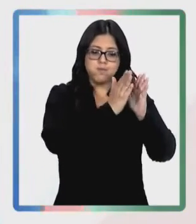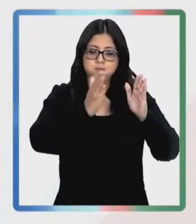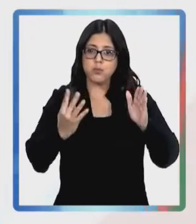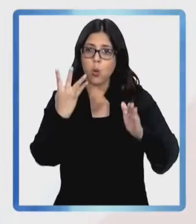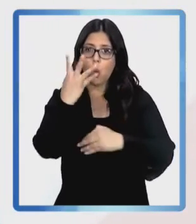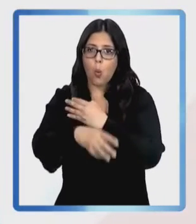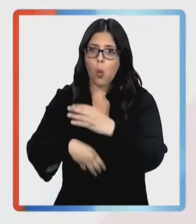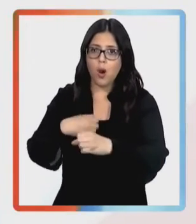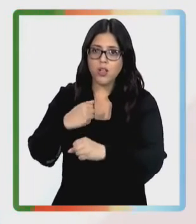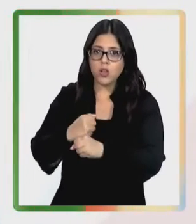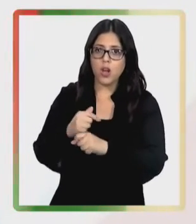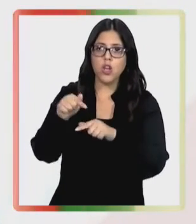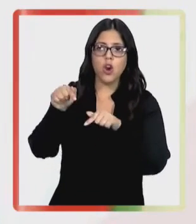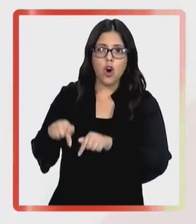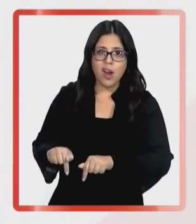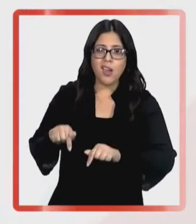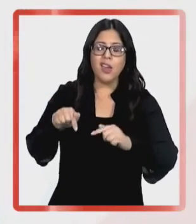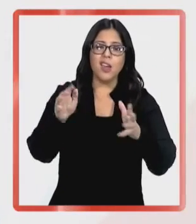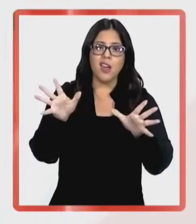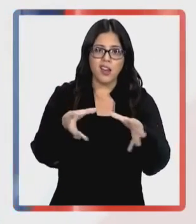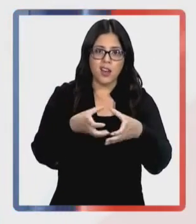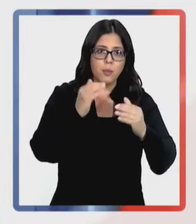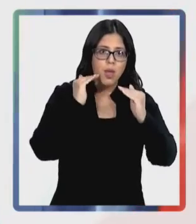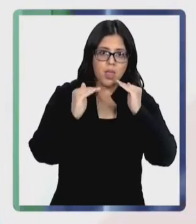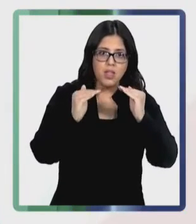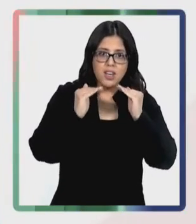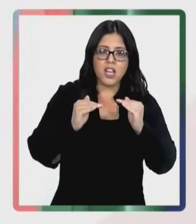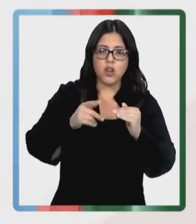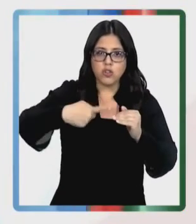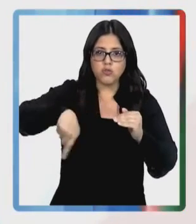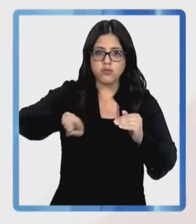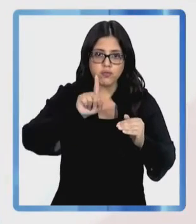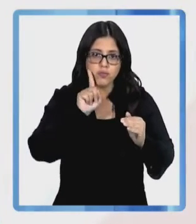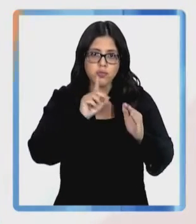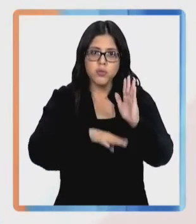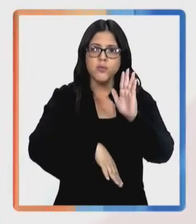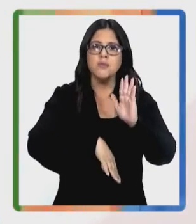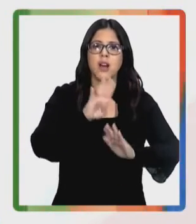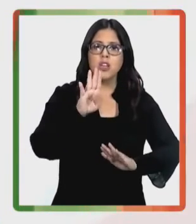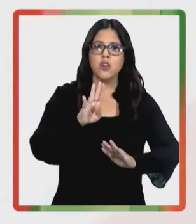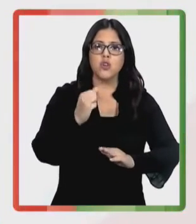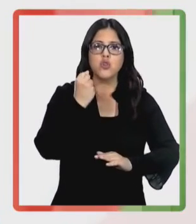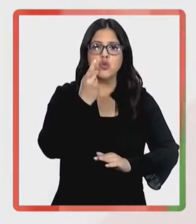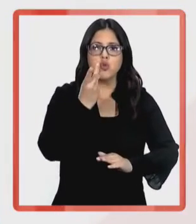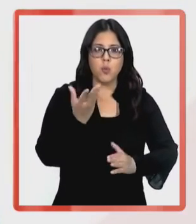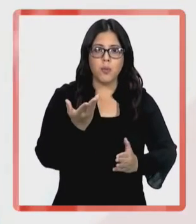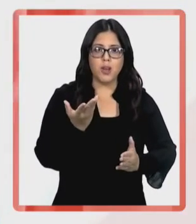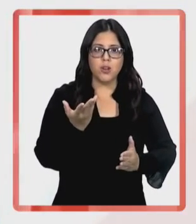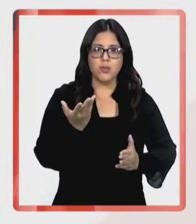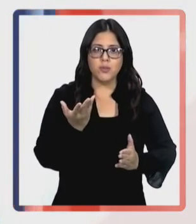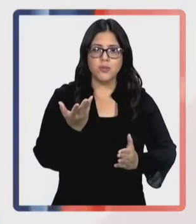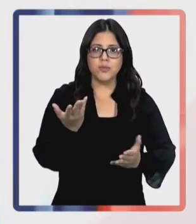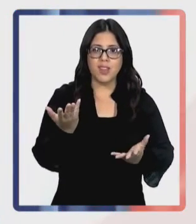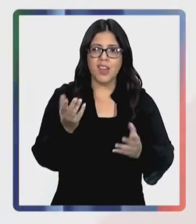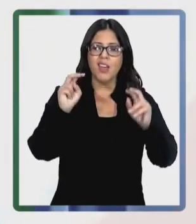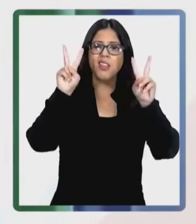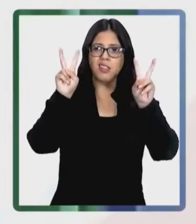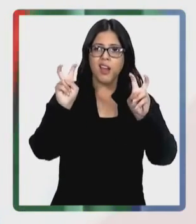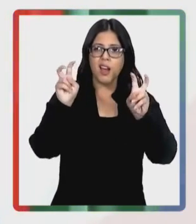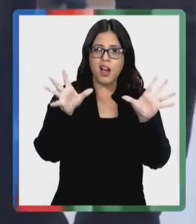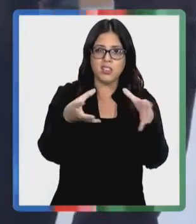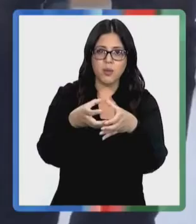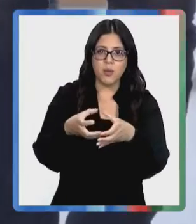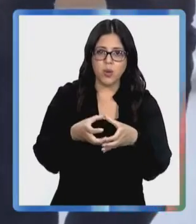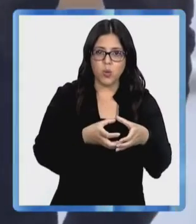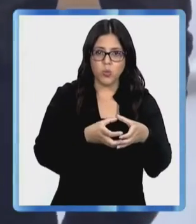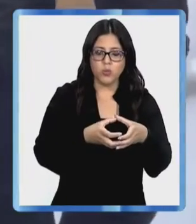es el grupo etario dentro de la población infantil que tiene la mayor tasa de incidencia, o sea, la mayor cantidad de casos por